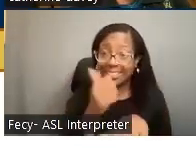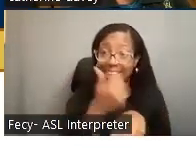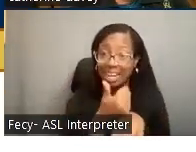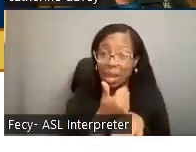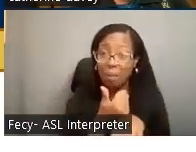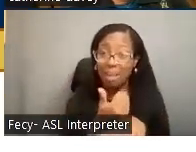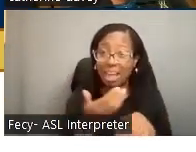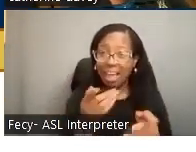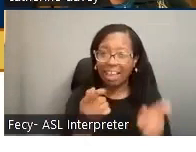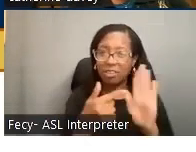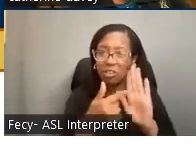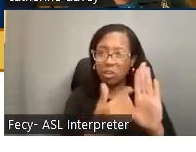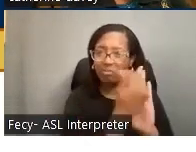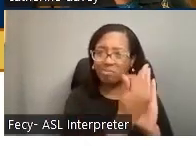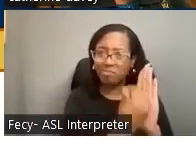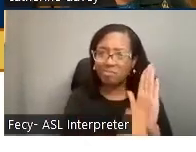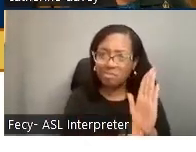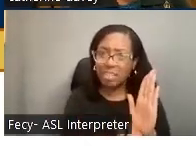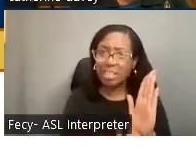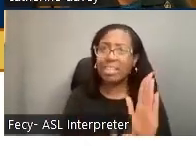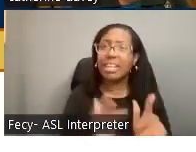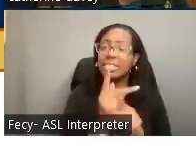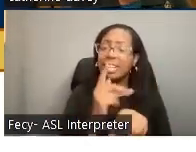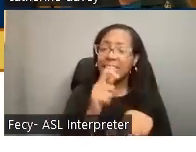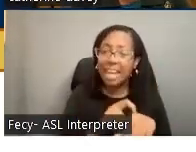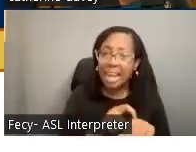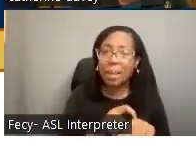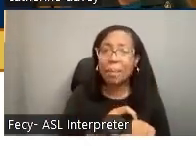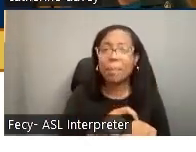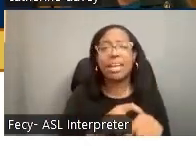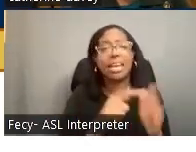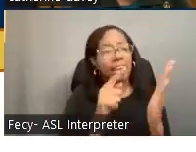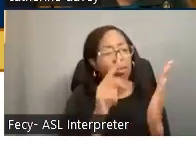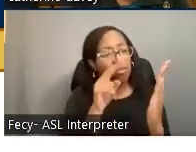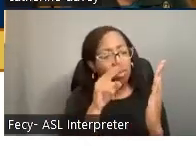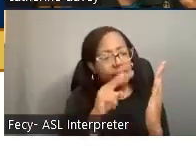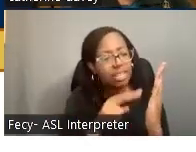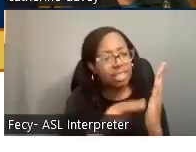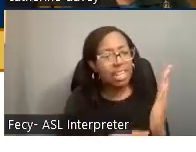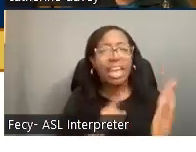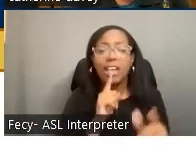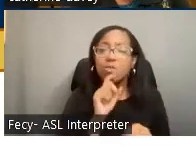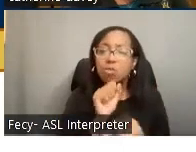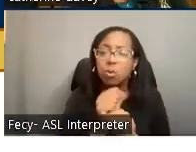y pausen y se tomen el tiempo para responder todas y cada una de estas preguntas y piensen verdaderamente qué es